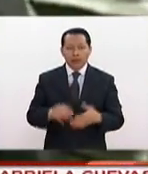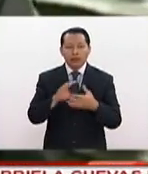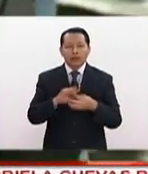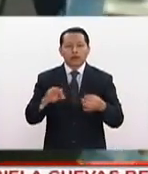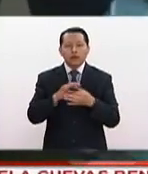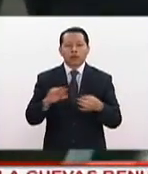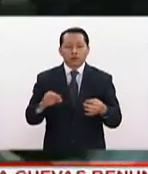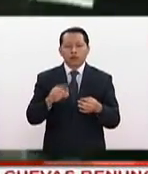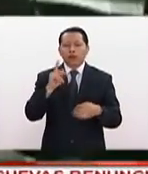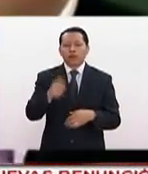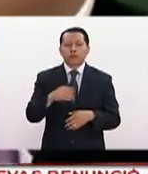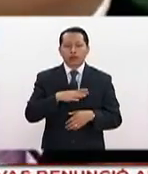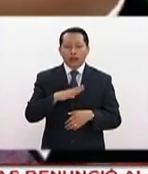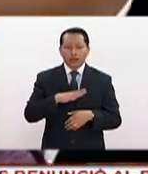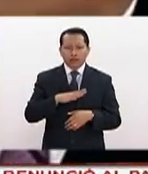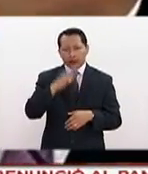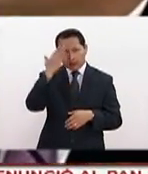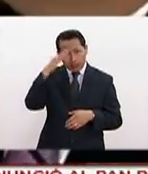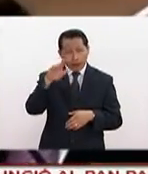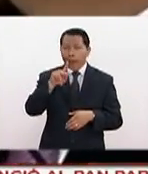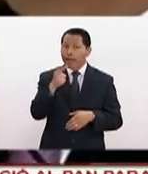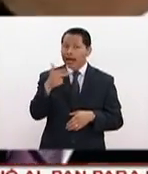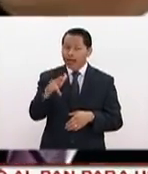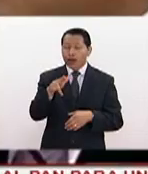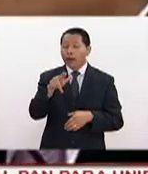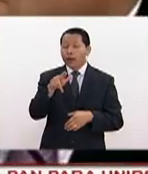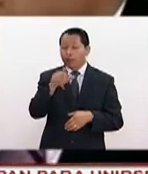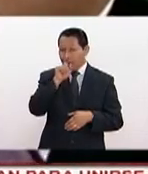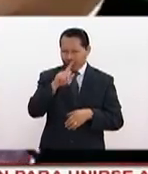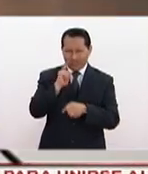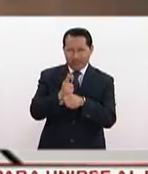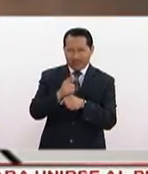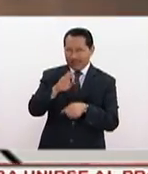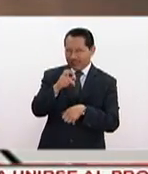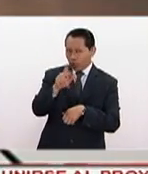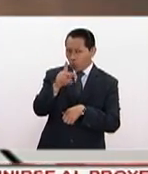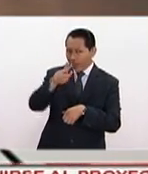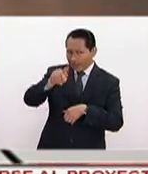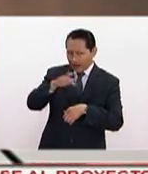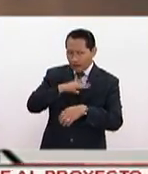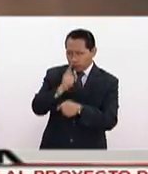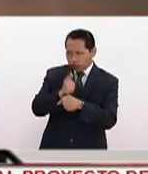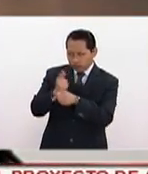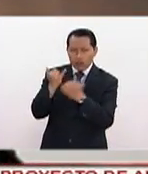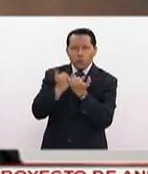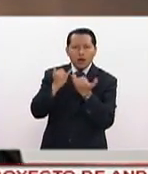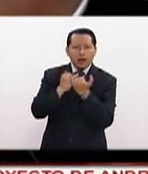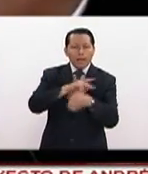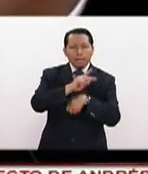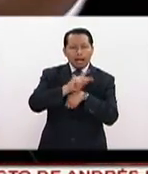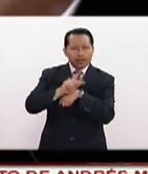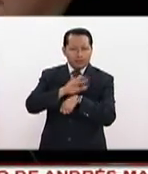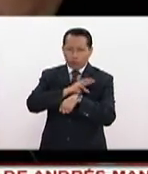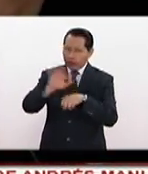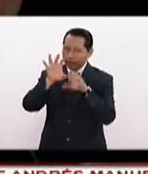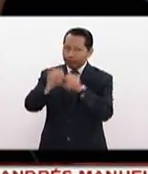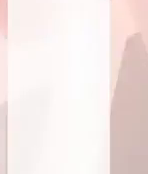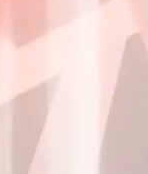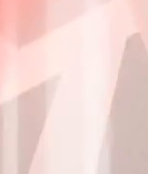Afirmó que hay indicios del paradero de Duarte Jaques y que trabajan en coordinación con autoridades de otros países para lograr su